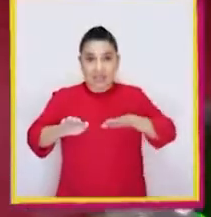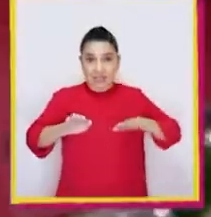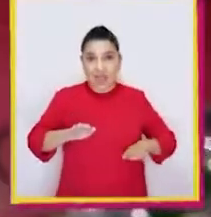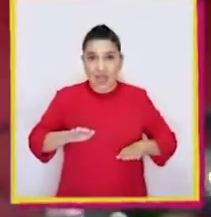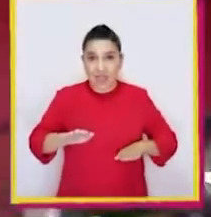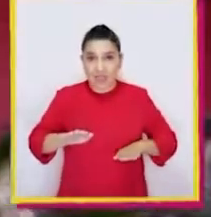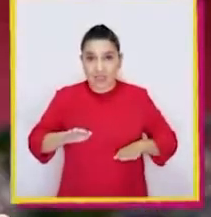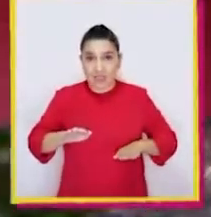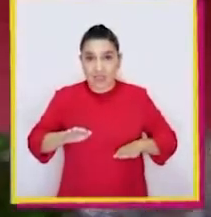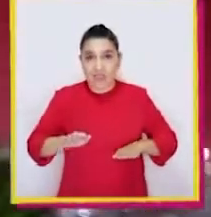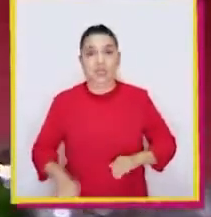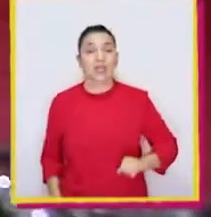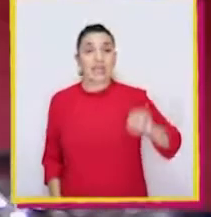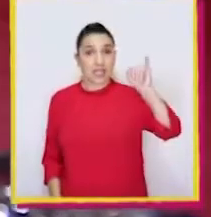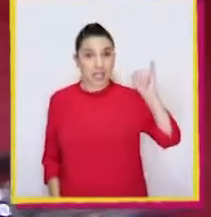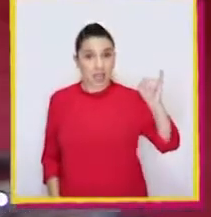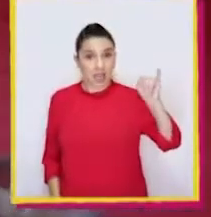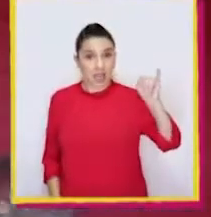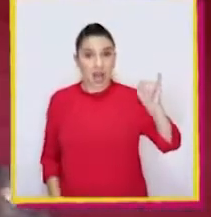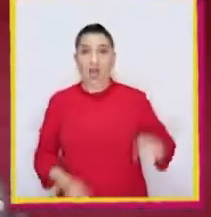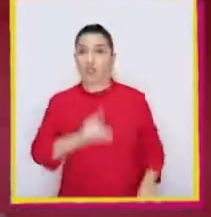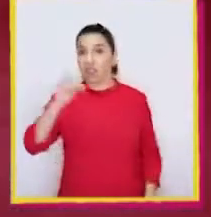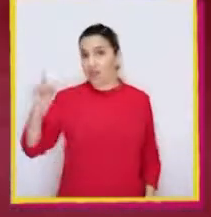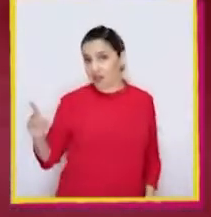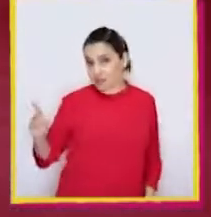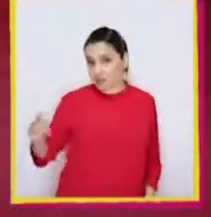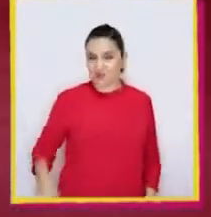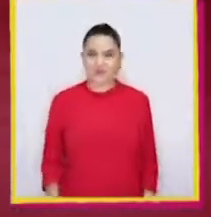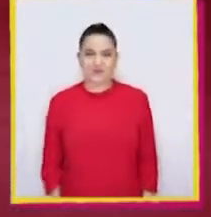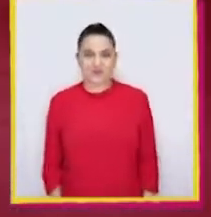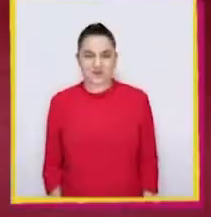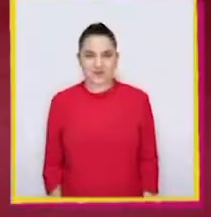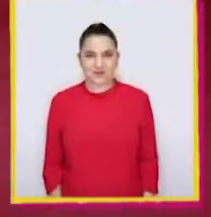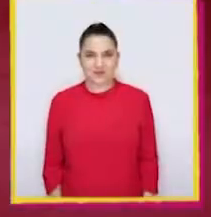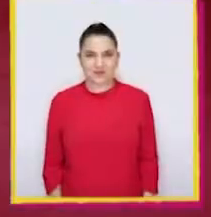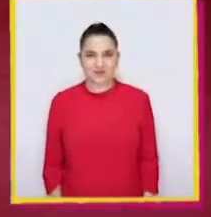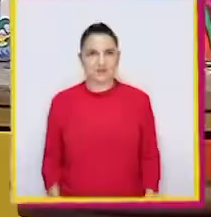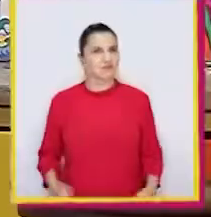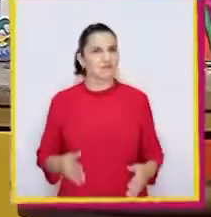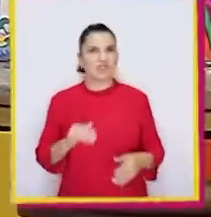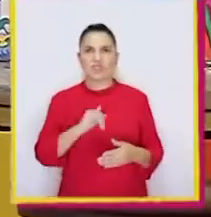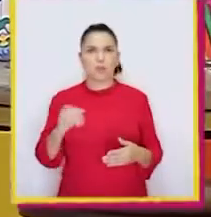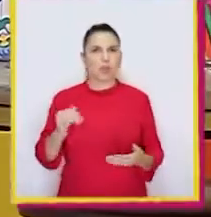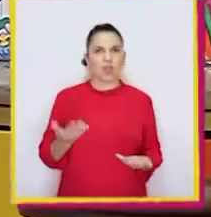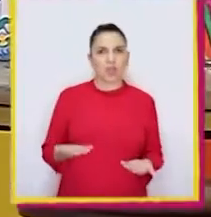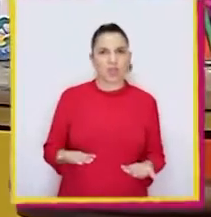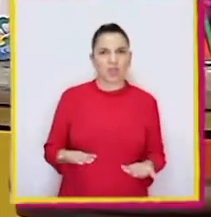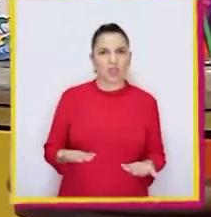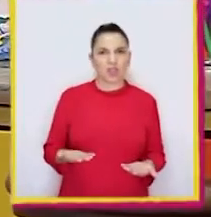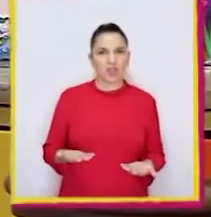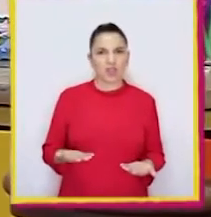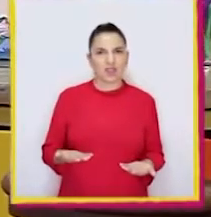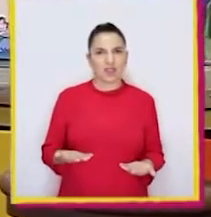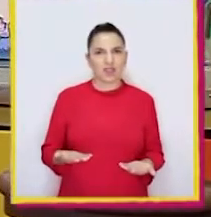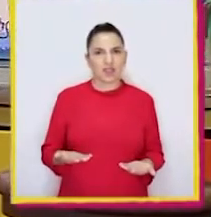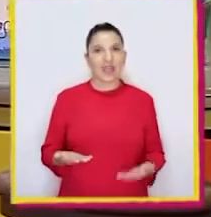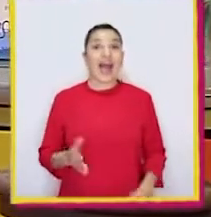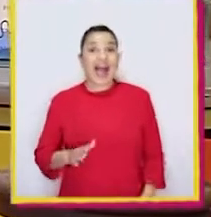Adelante, atrás, izquierda y derecha. ¿Qué viene a continuación?